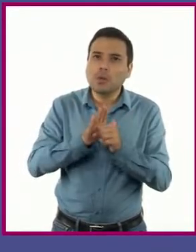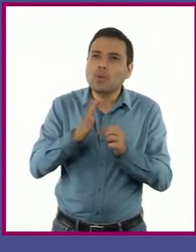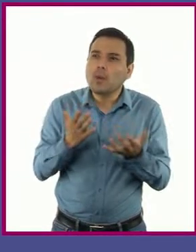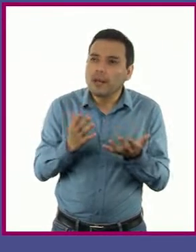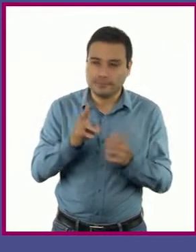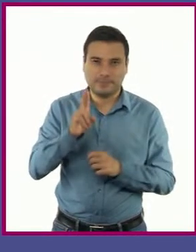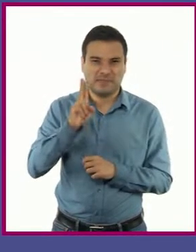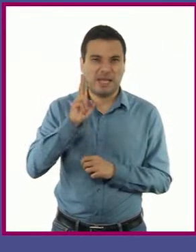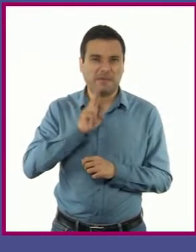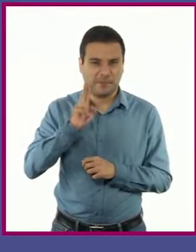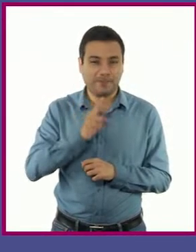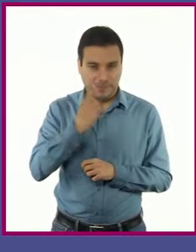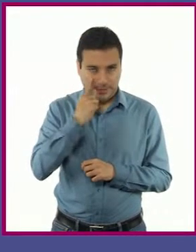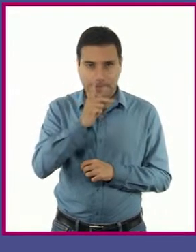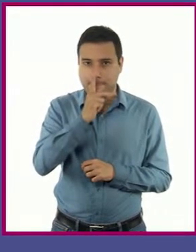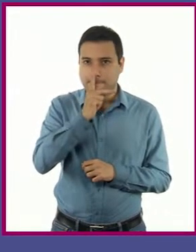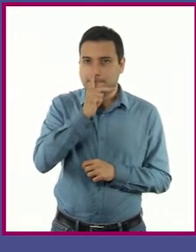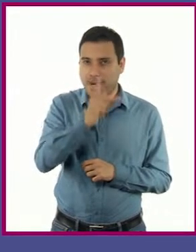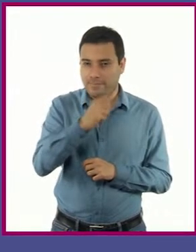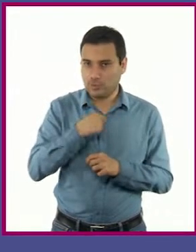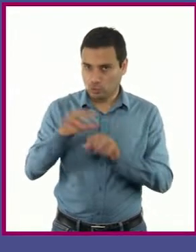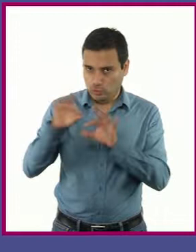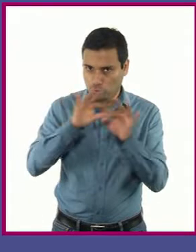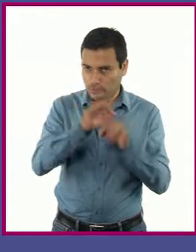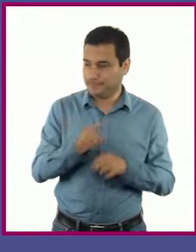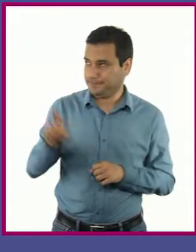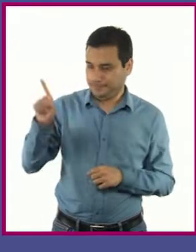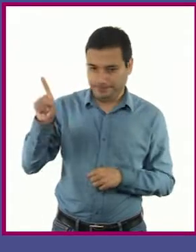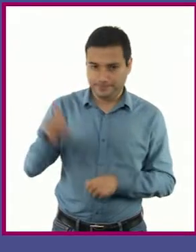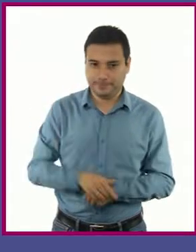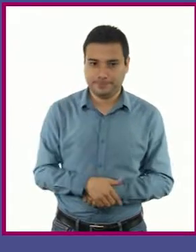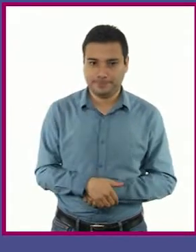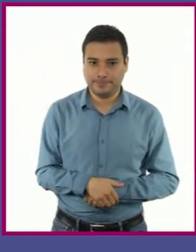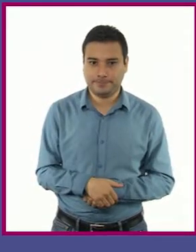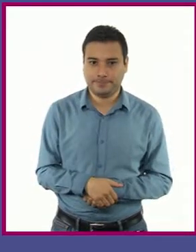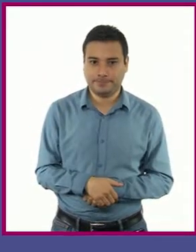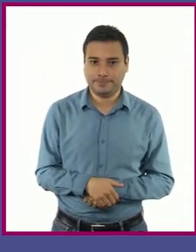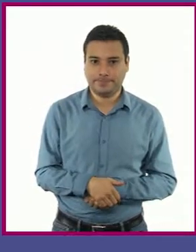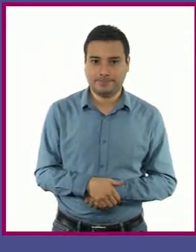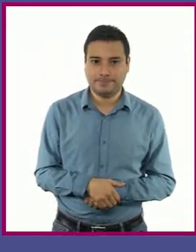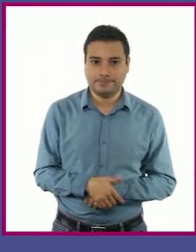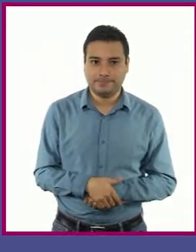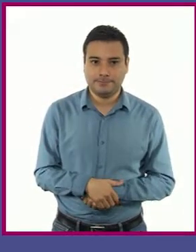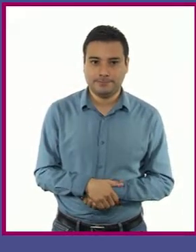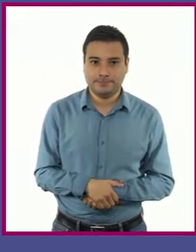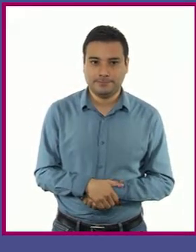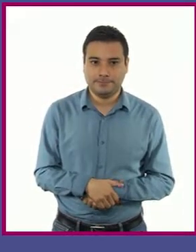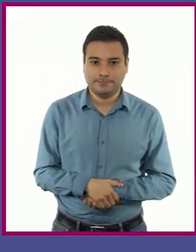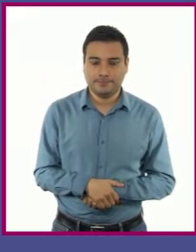Haití, después, González, maldición,